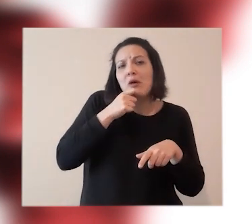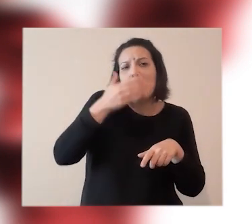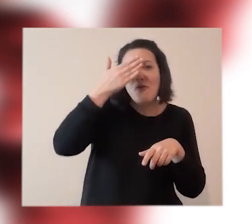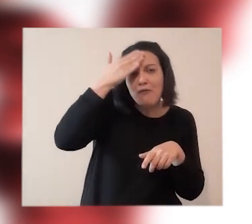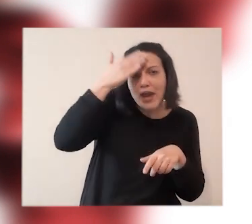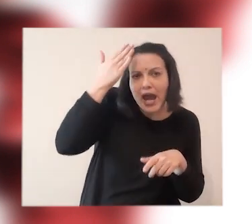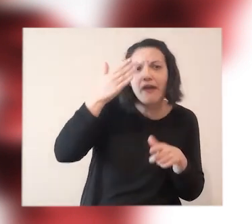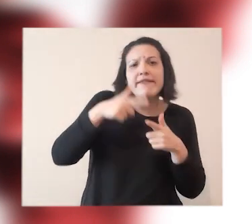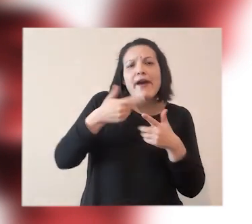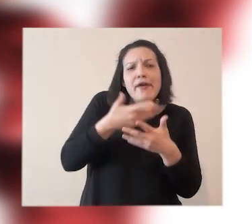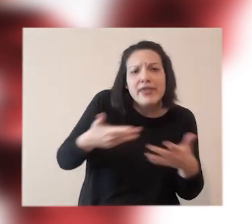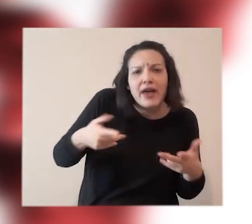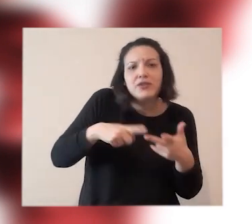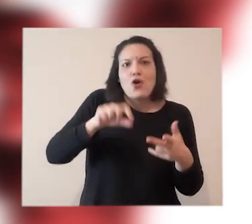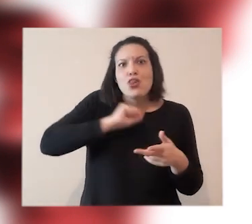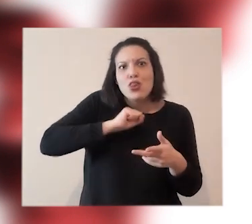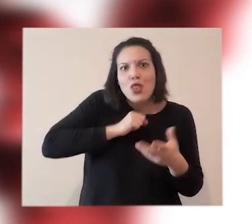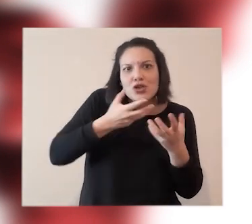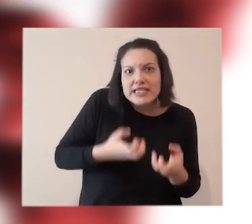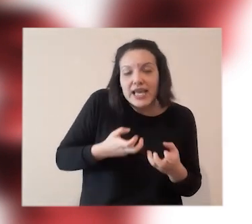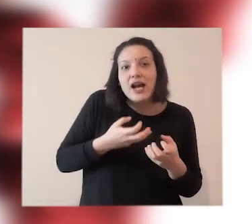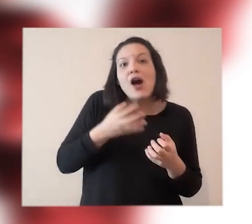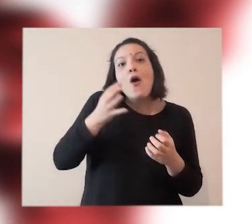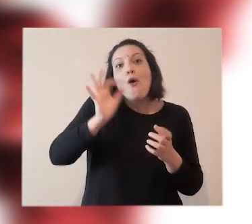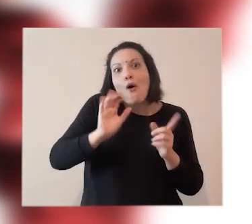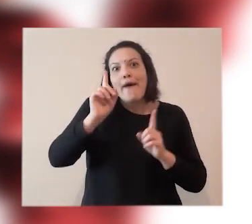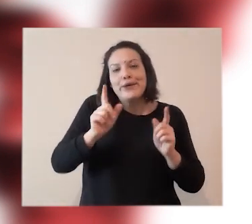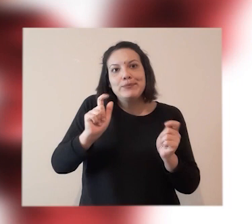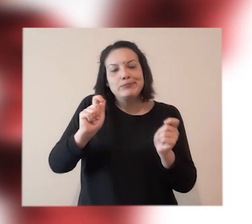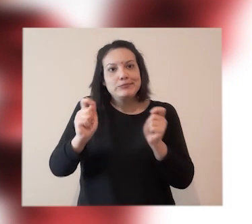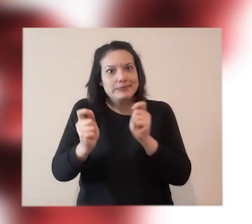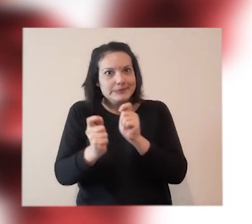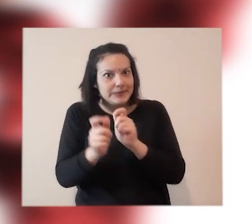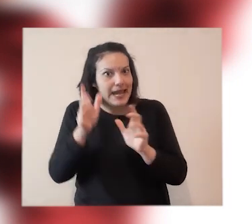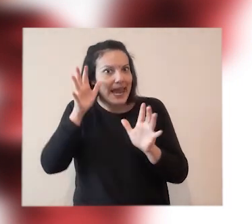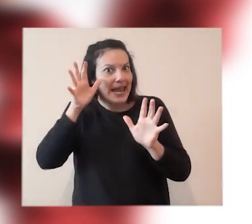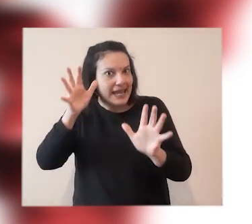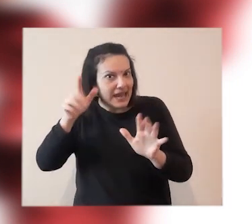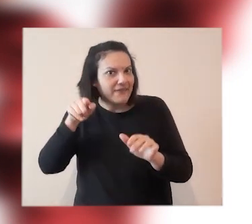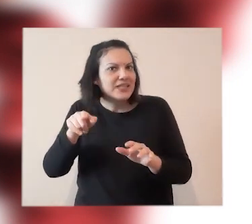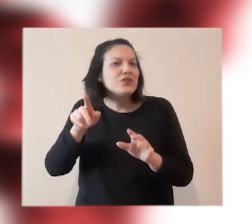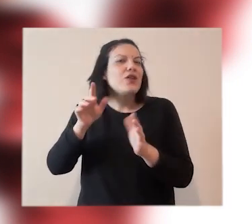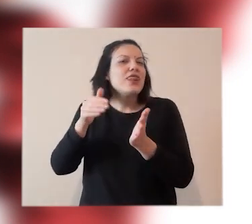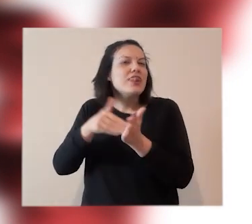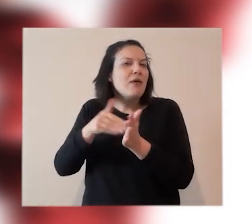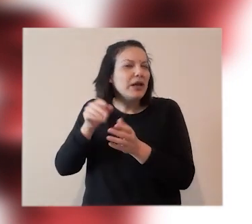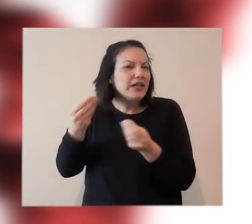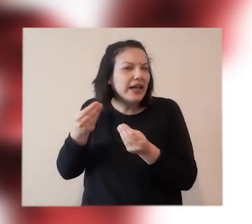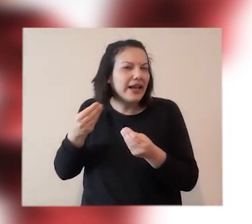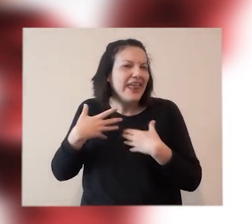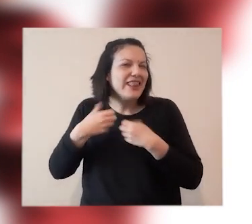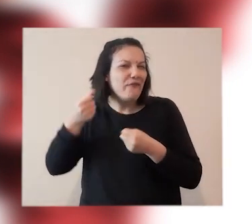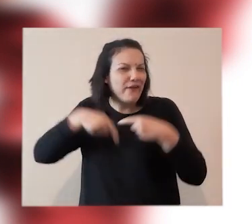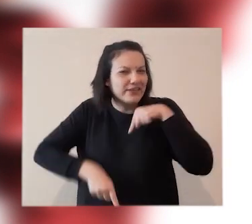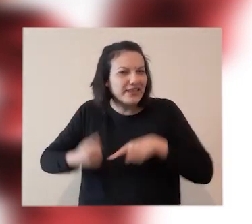seca, y en algunos casos, cuando se empieza a desarrollar gravedad, que eso va a depender mucho del estado inmunológico, o por